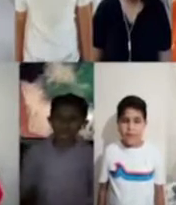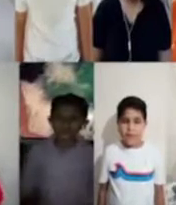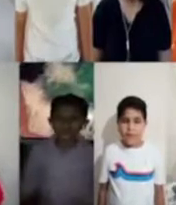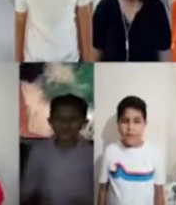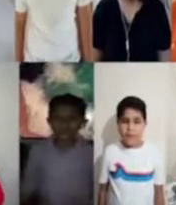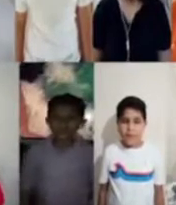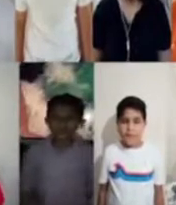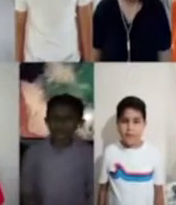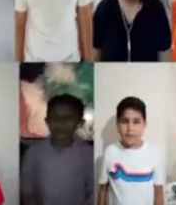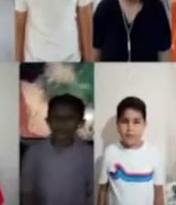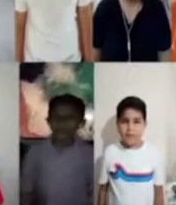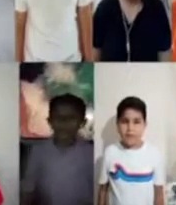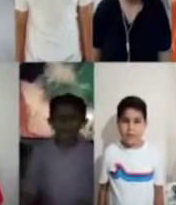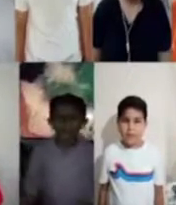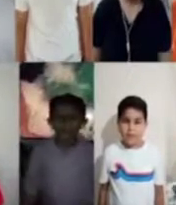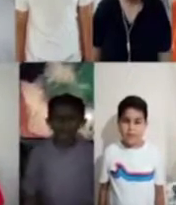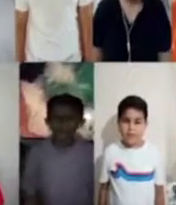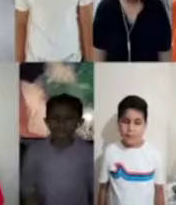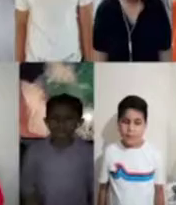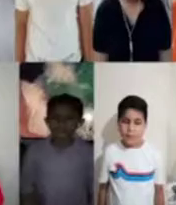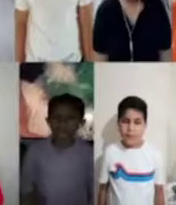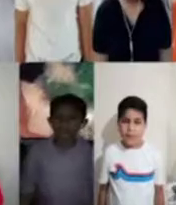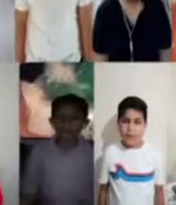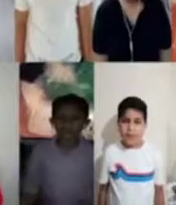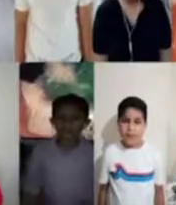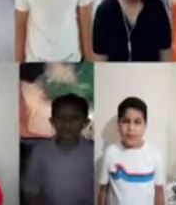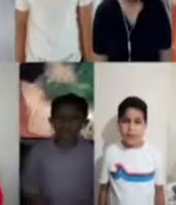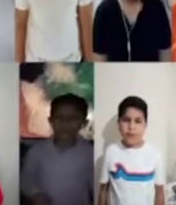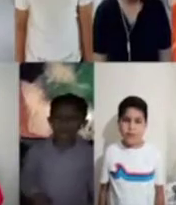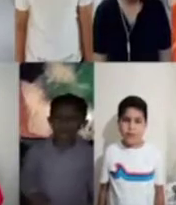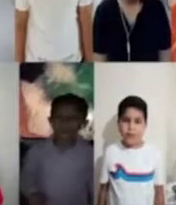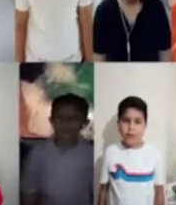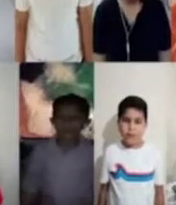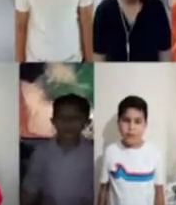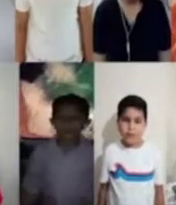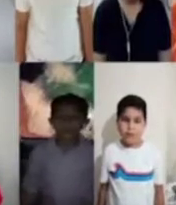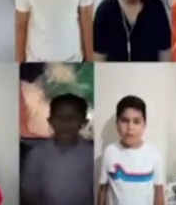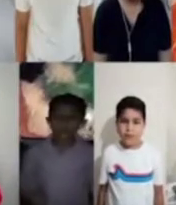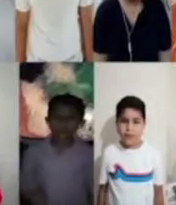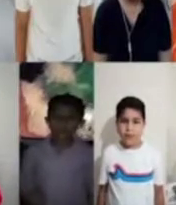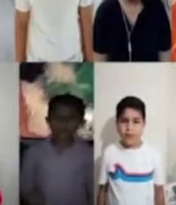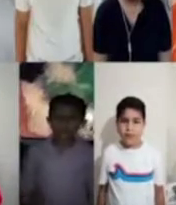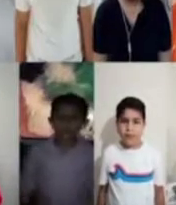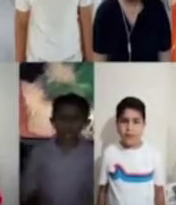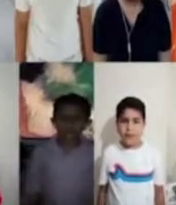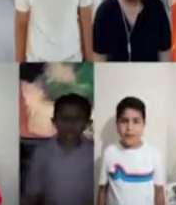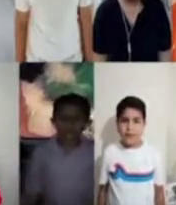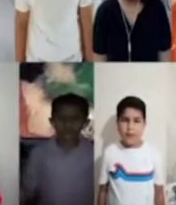Por su valía.